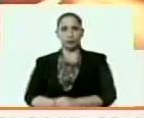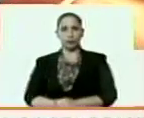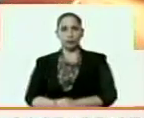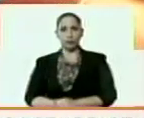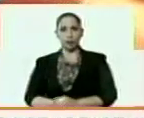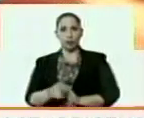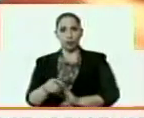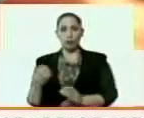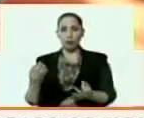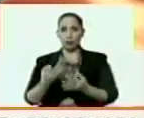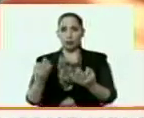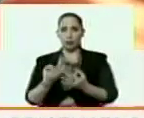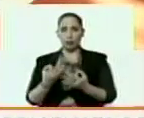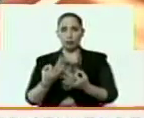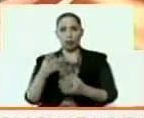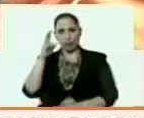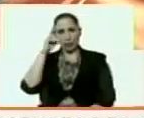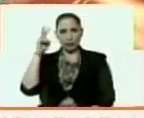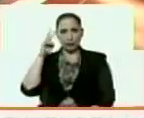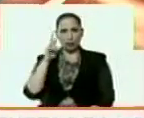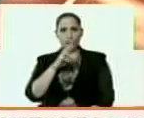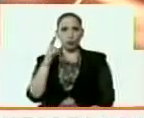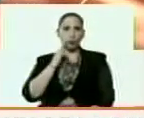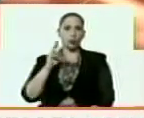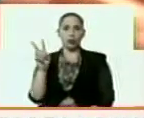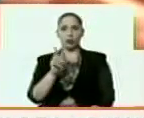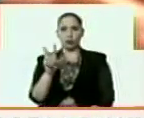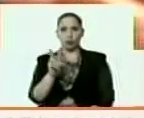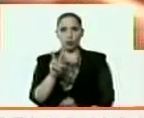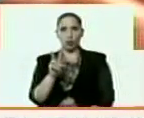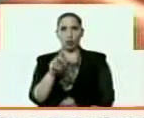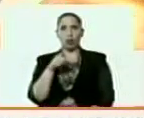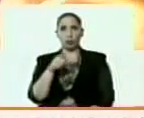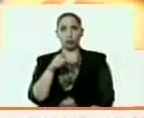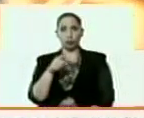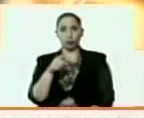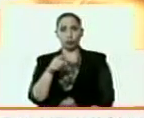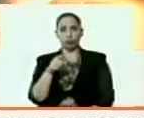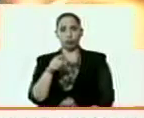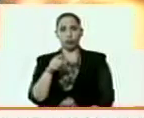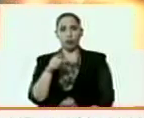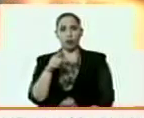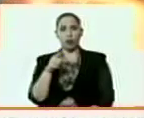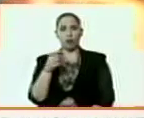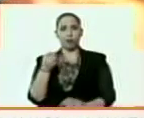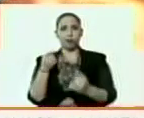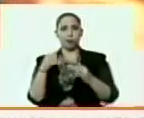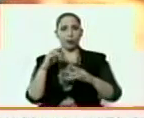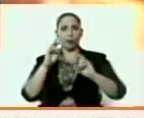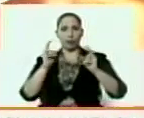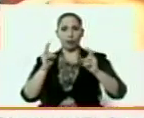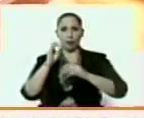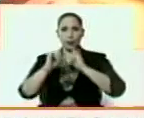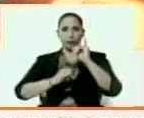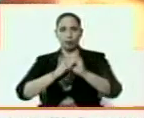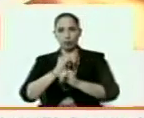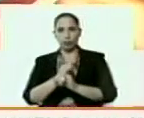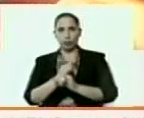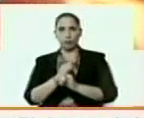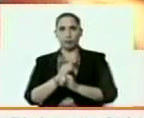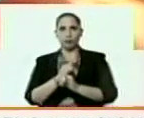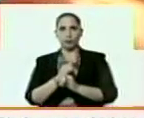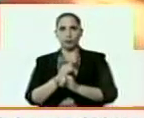tú fuiste canciller de la República Bolivariana de Venezuela y conoces bien cómo se manejan estos temas a nivel internacional, y es esa